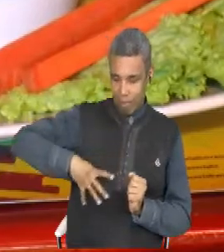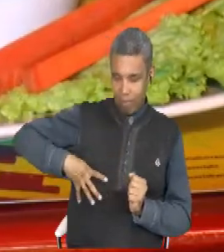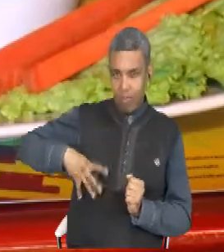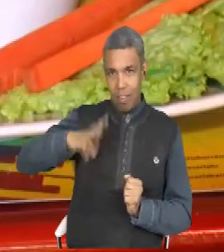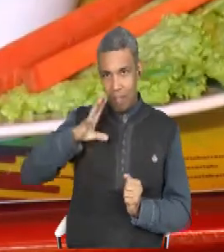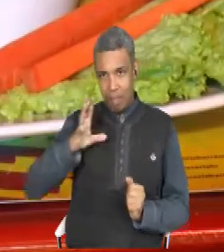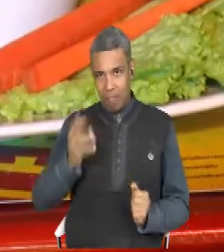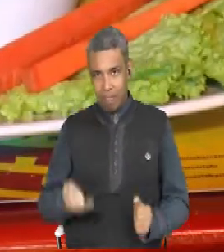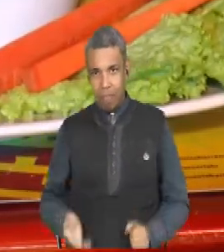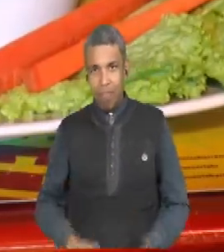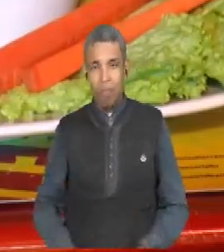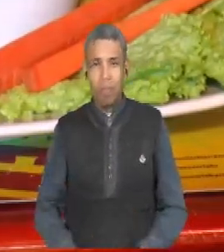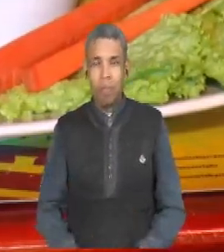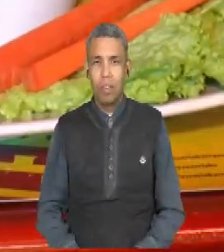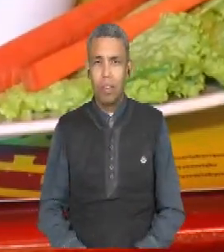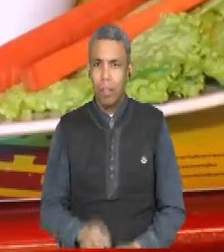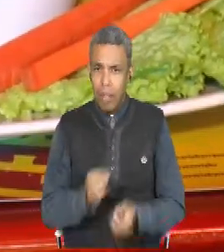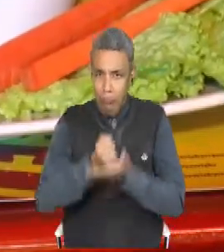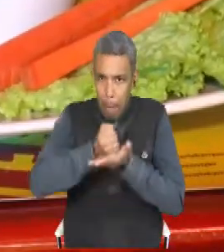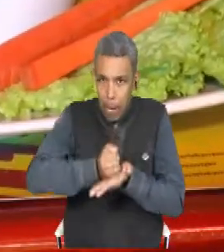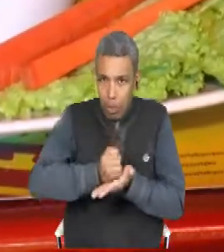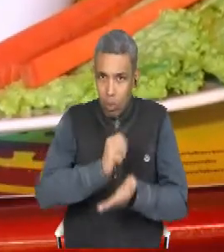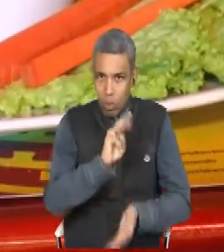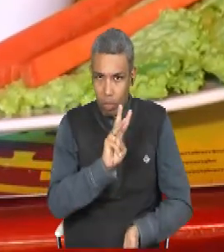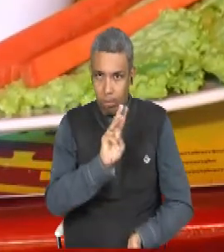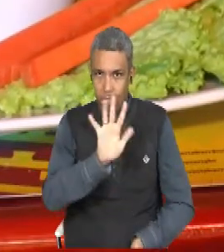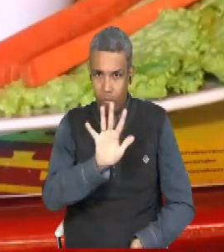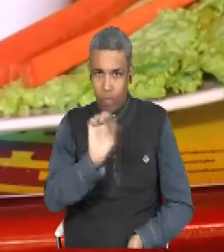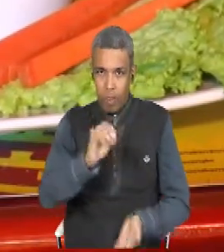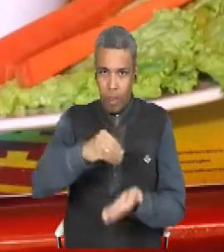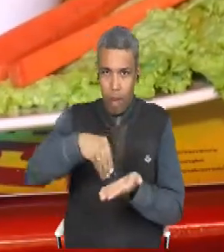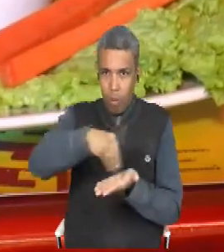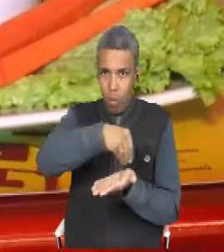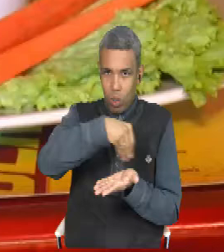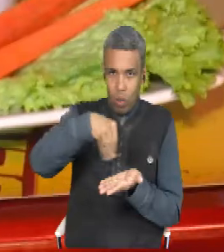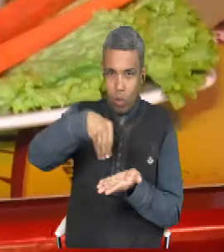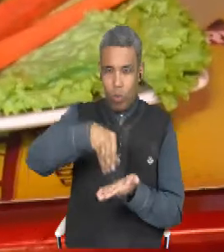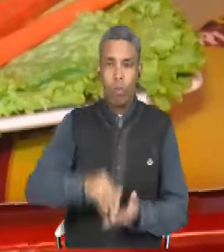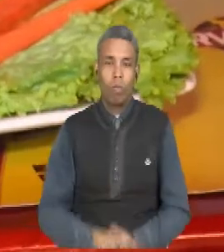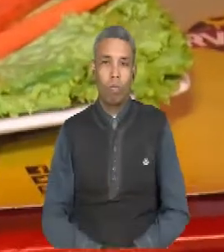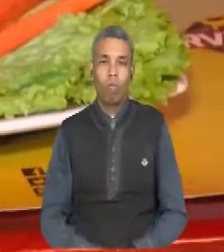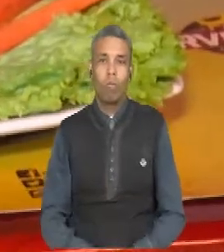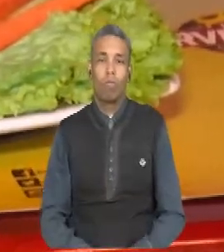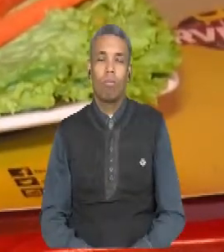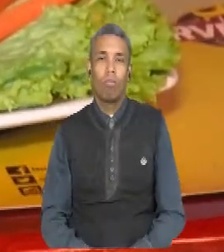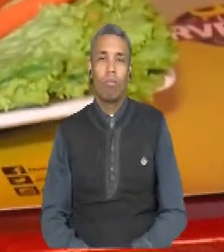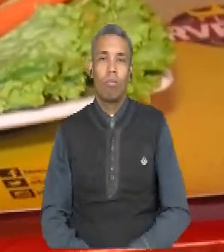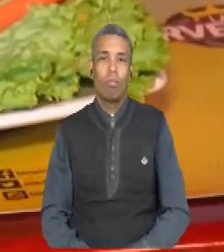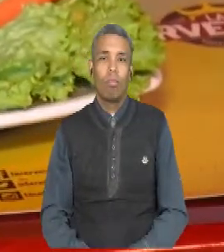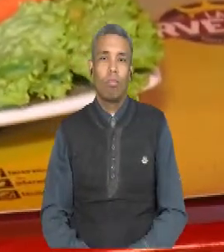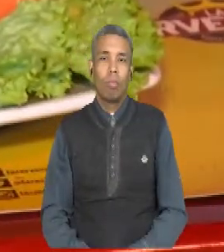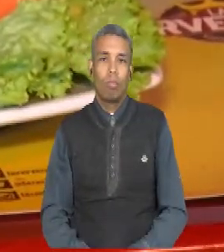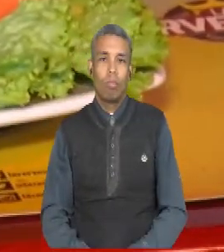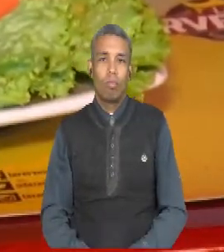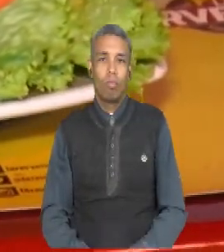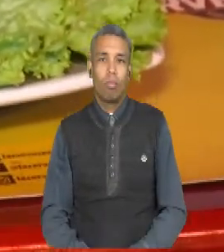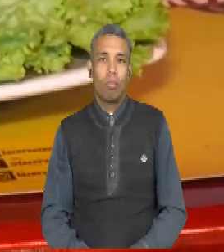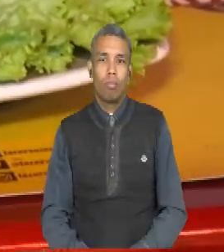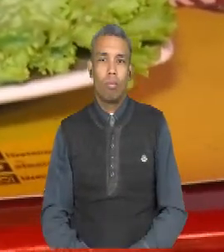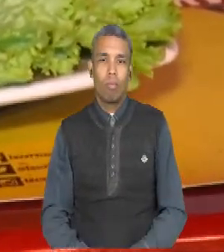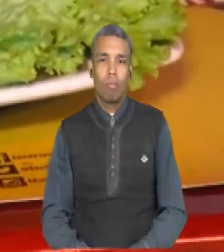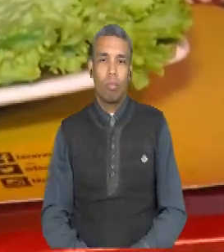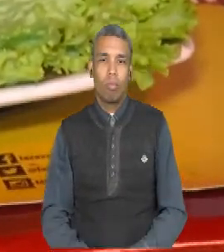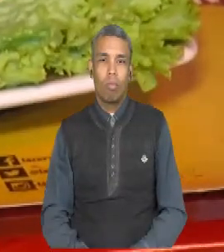Son alrededor de 350 gramos, me comentaba. Unos 350 gramos. Aquí ya las tenemos casi